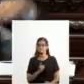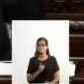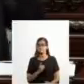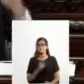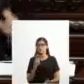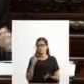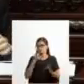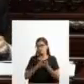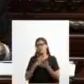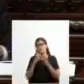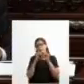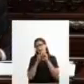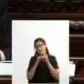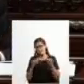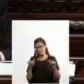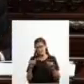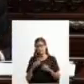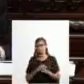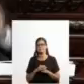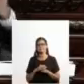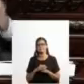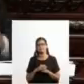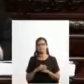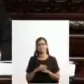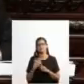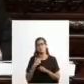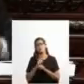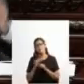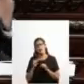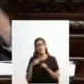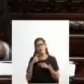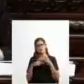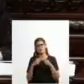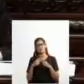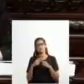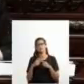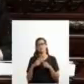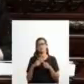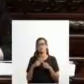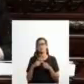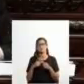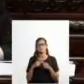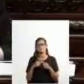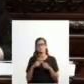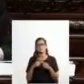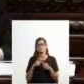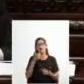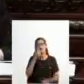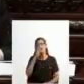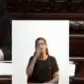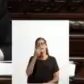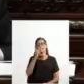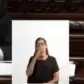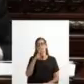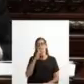y le financian después las campañas ¿no? Yo puedo seguir bueno, a la tirilla está más vale que no